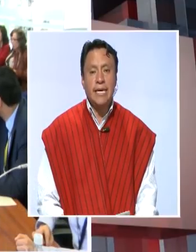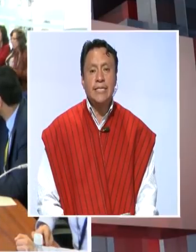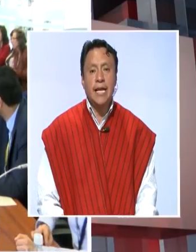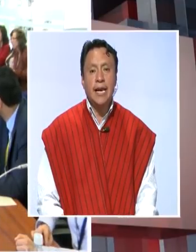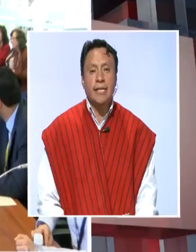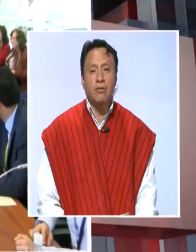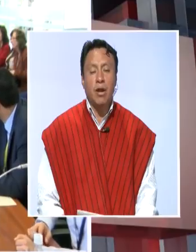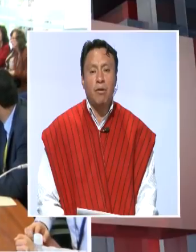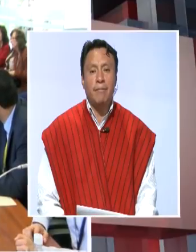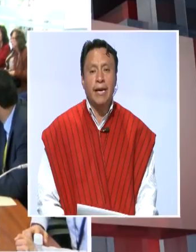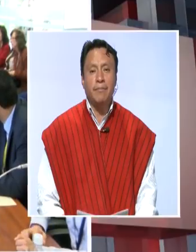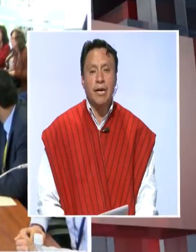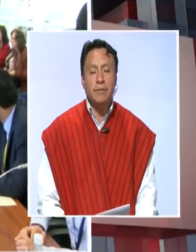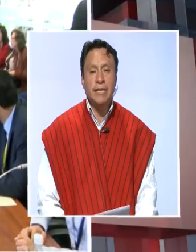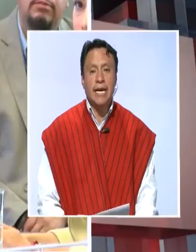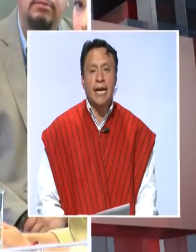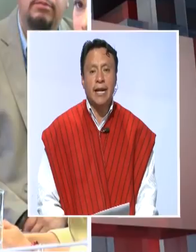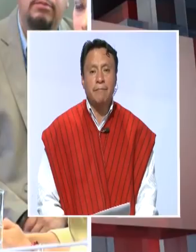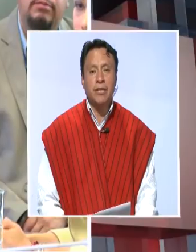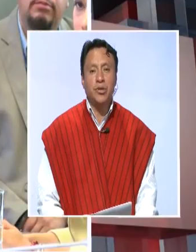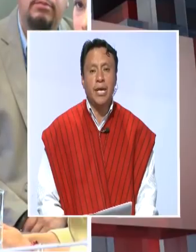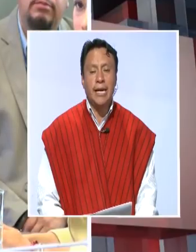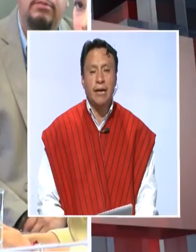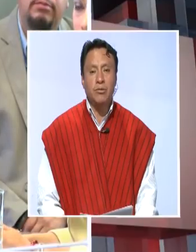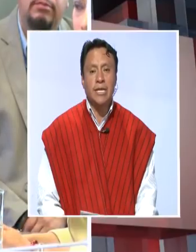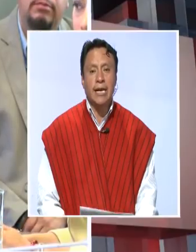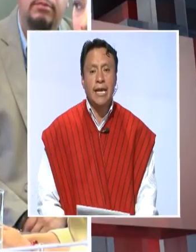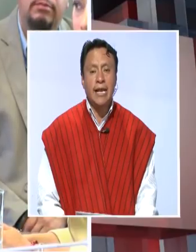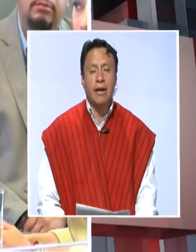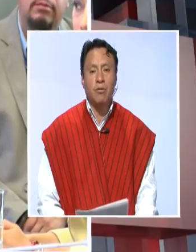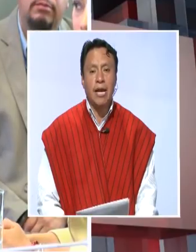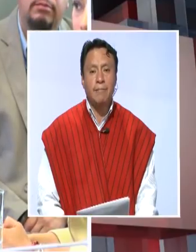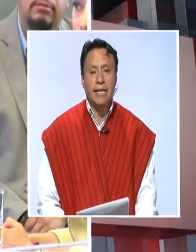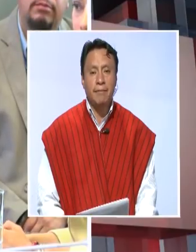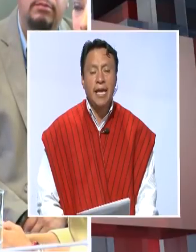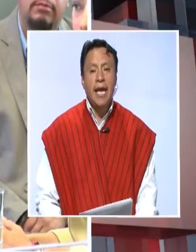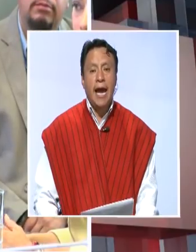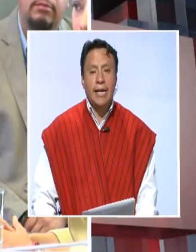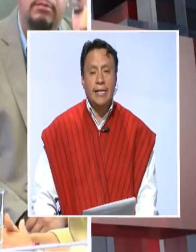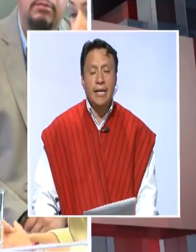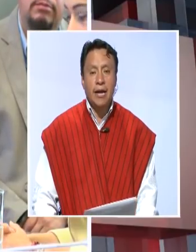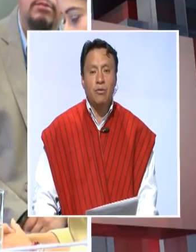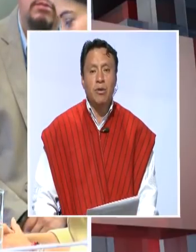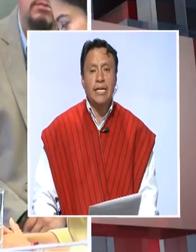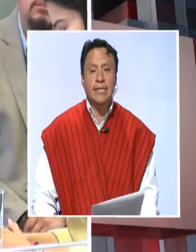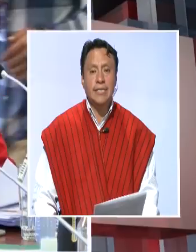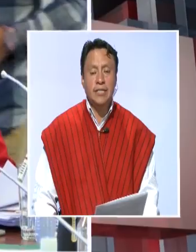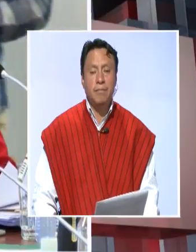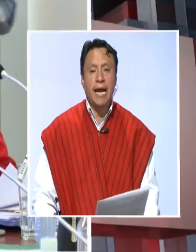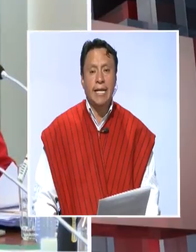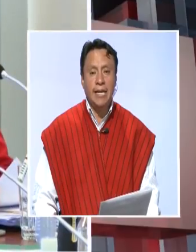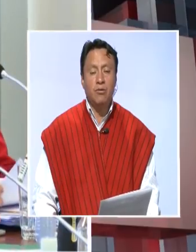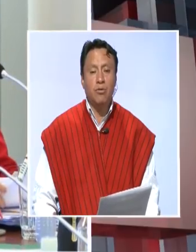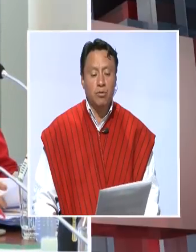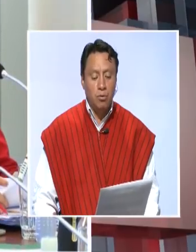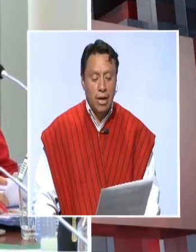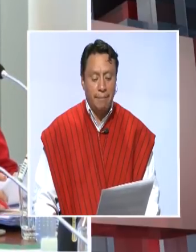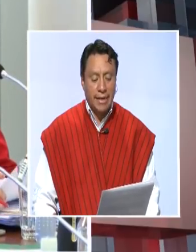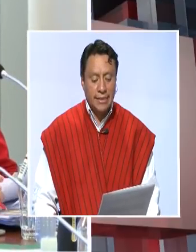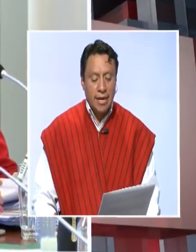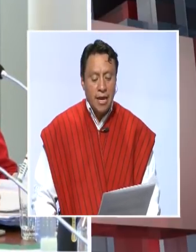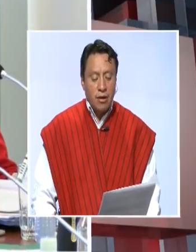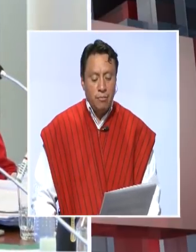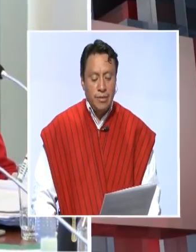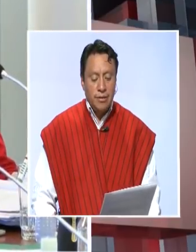Ima Pish, Istalyakta Kunawan, Makipurashpa, Yankanapa, Shuvierinakushka, Kilka Kuna Ima Tami, Arinir Kakuna, Rixishpa Katikun